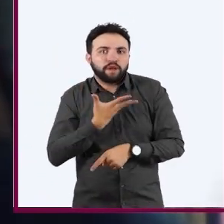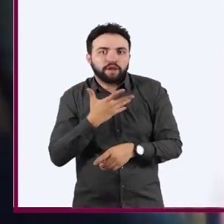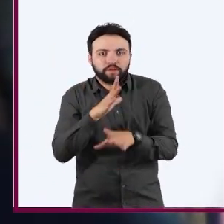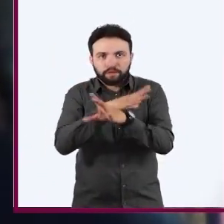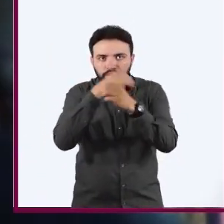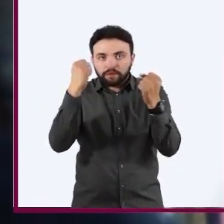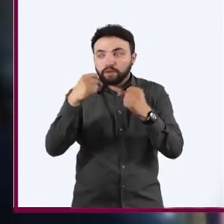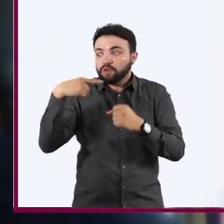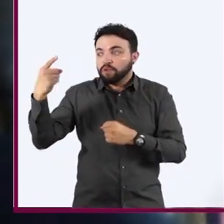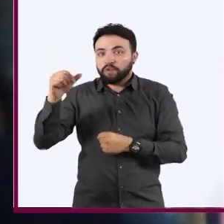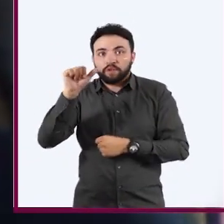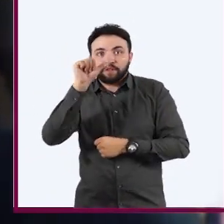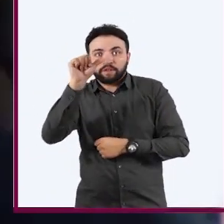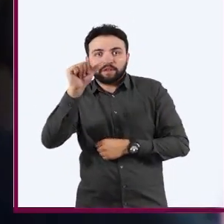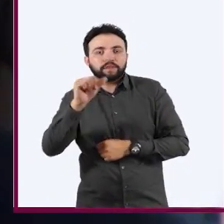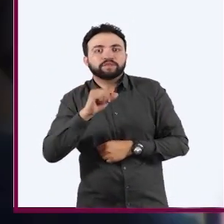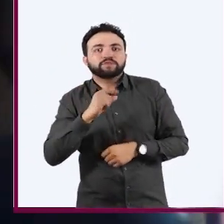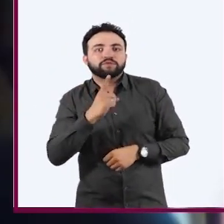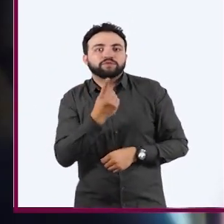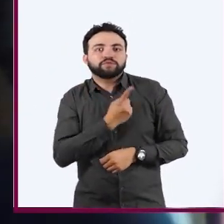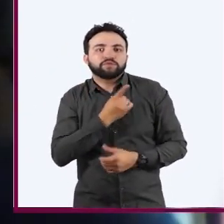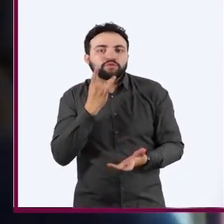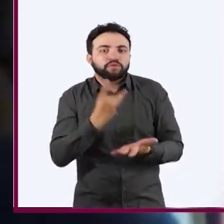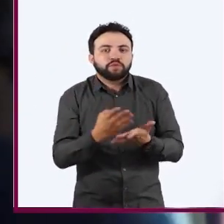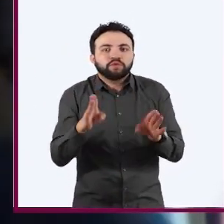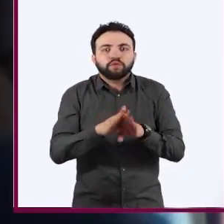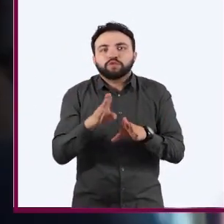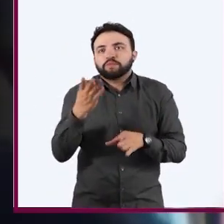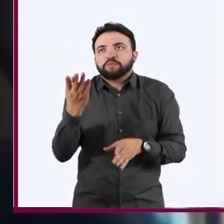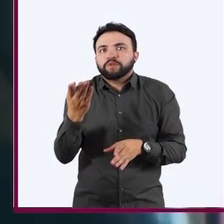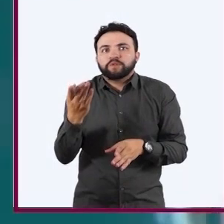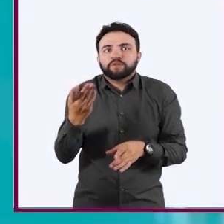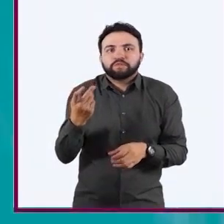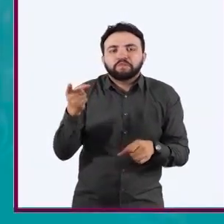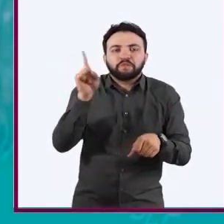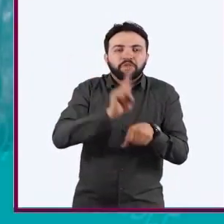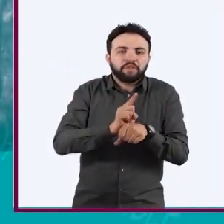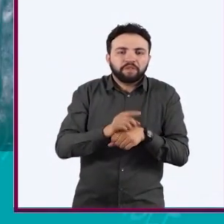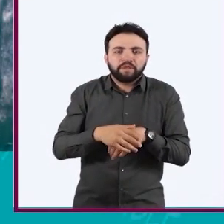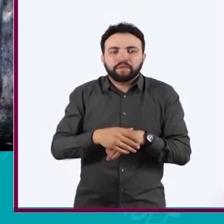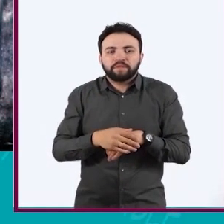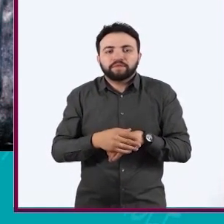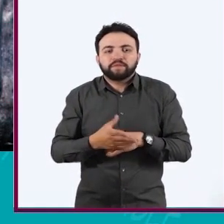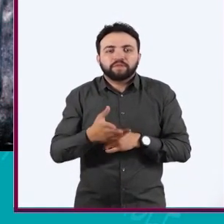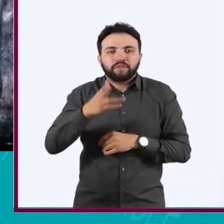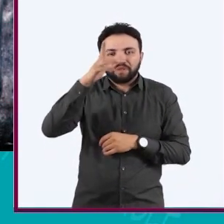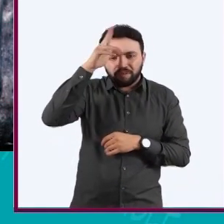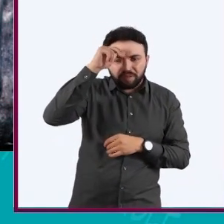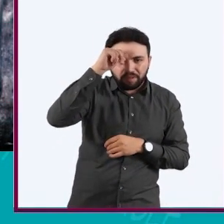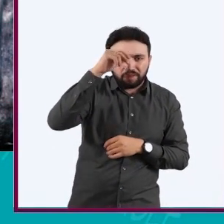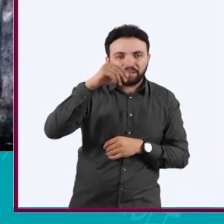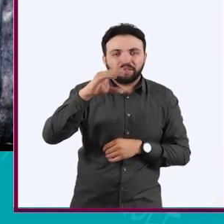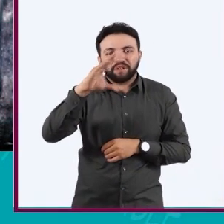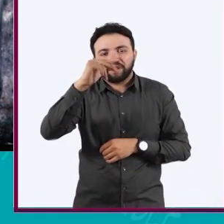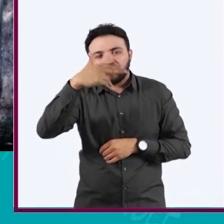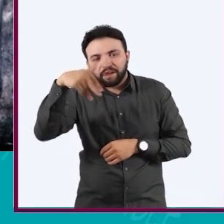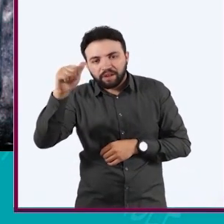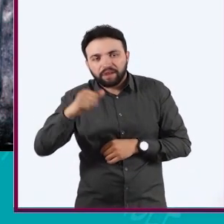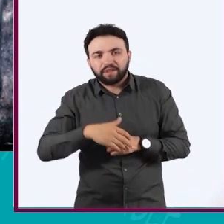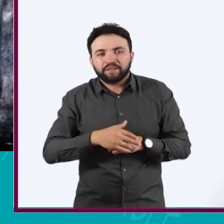permitió decir que los otros 16 eran únicamente de día y no de día y año, como sucedía con estos 4, que son caña,